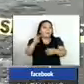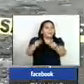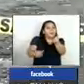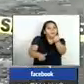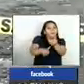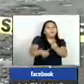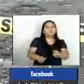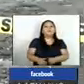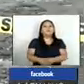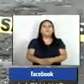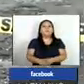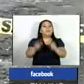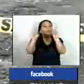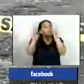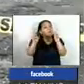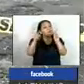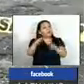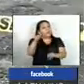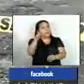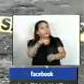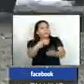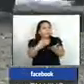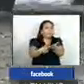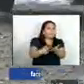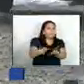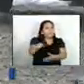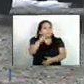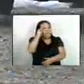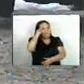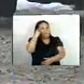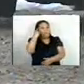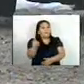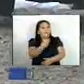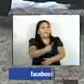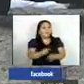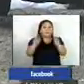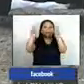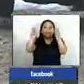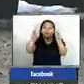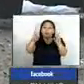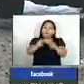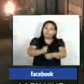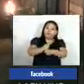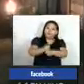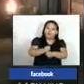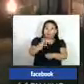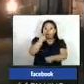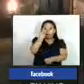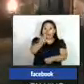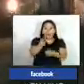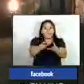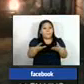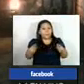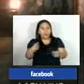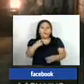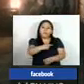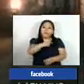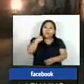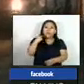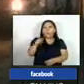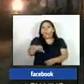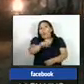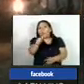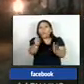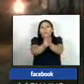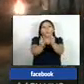grado. Otro tema de coyuntura que continúa quejando a la población es la seguridad. Aunque hay reducción de homicidios, otros delitos que siguen